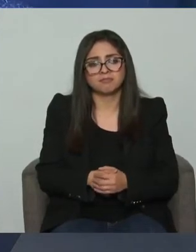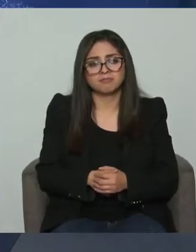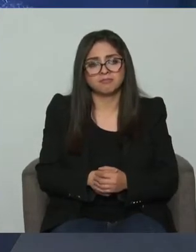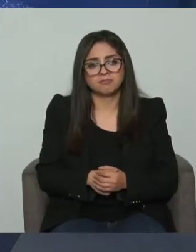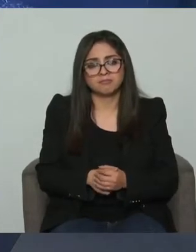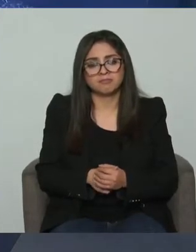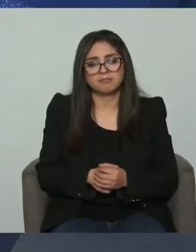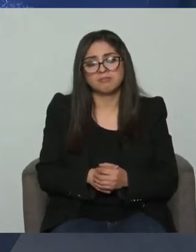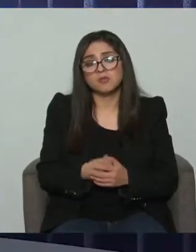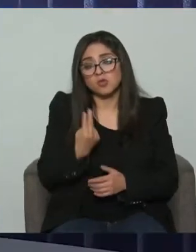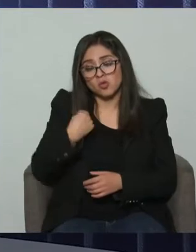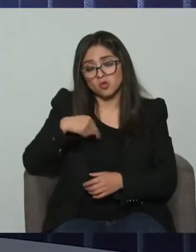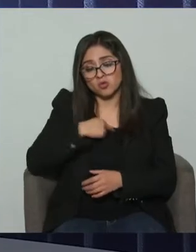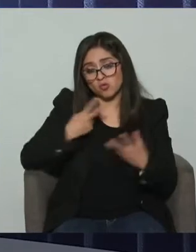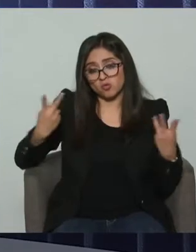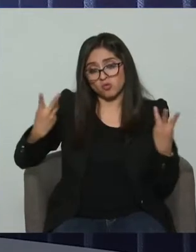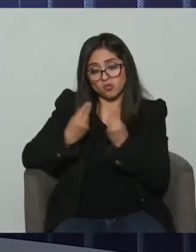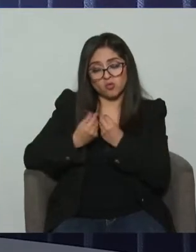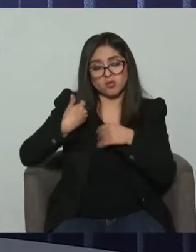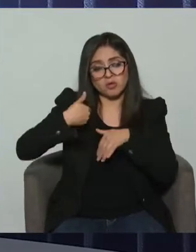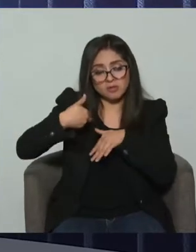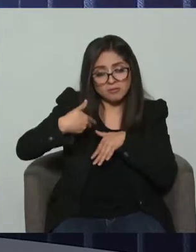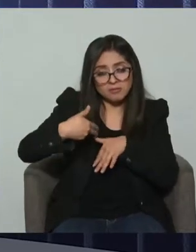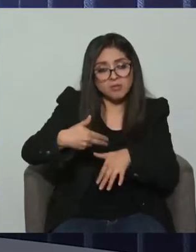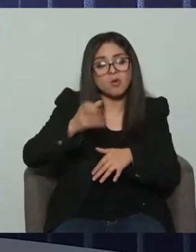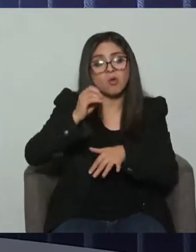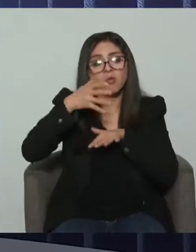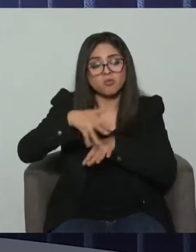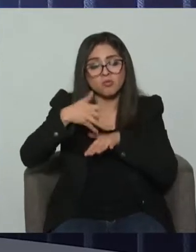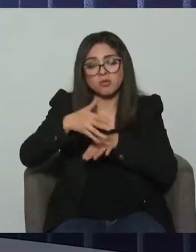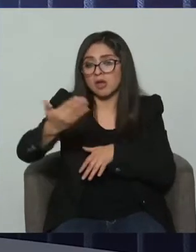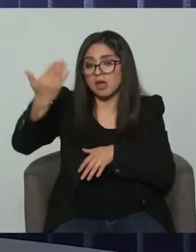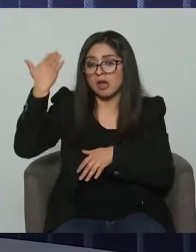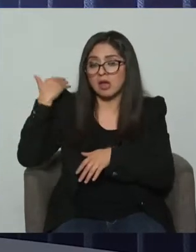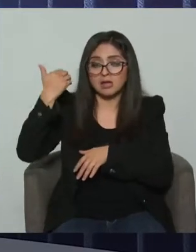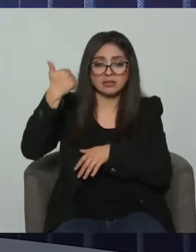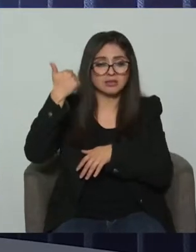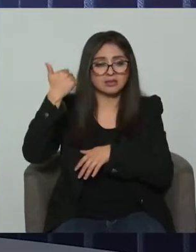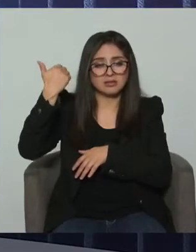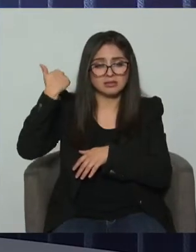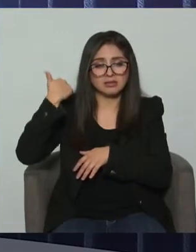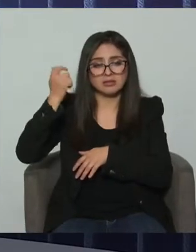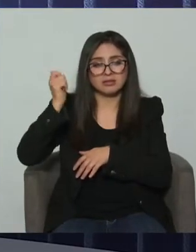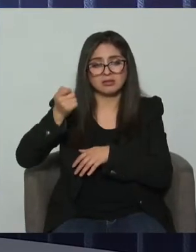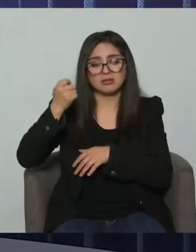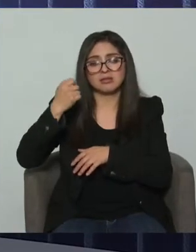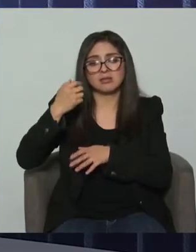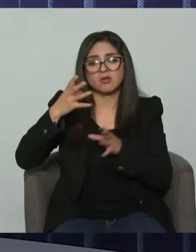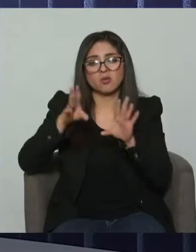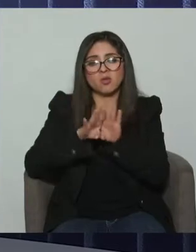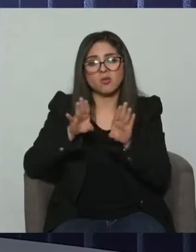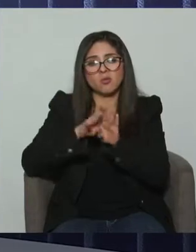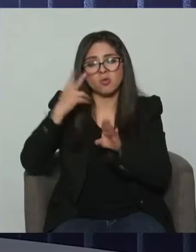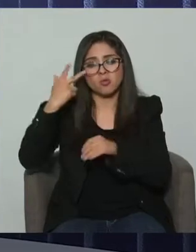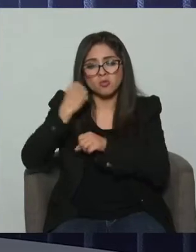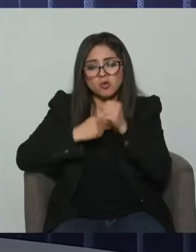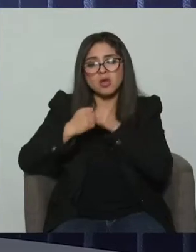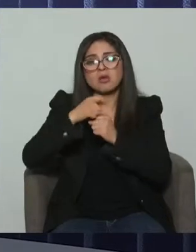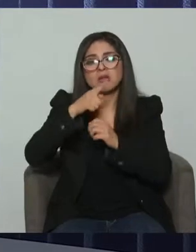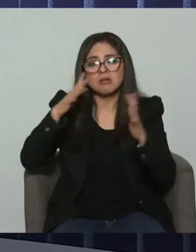y necesitan resolver sus necesidades inmediatas en lo interno y también obviamente en sus ámbitos escolares y